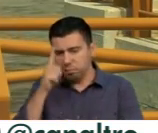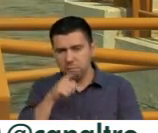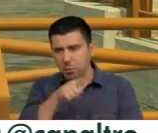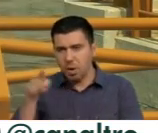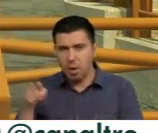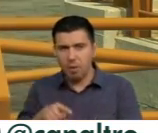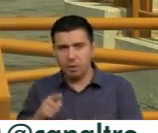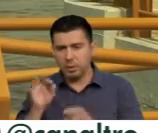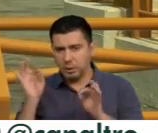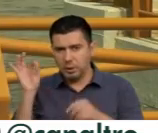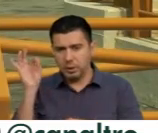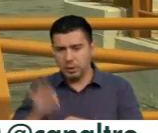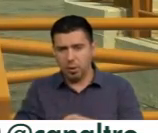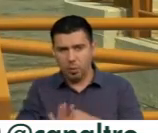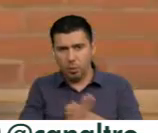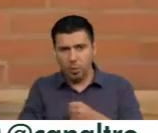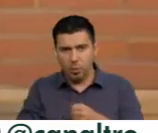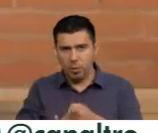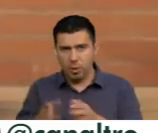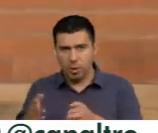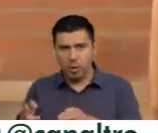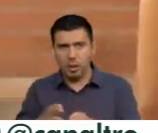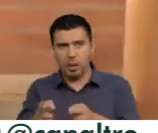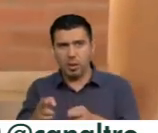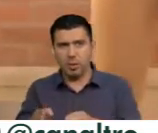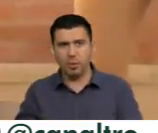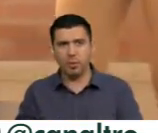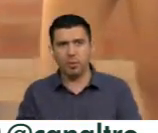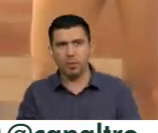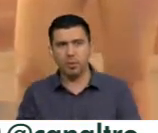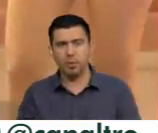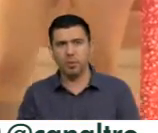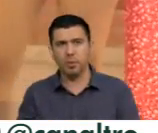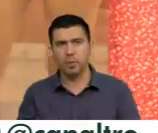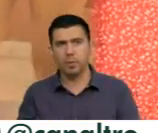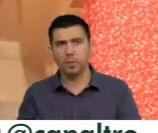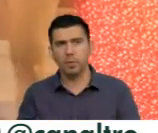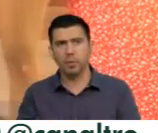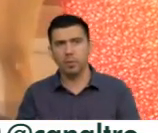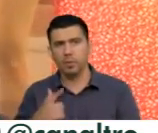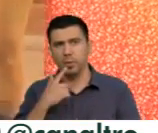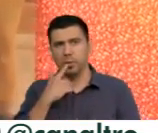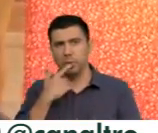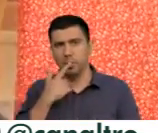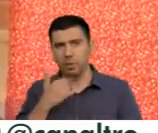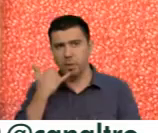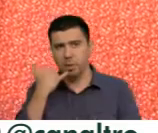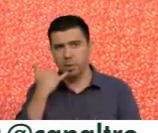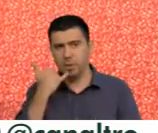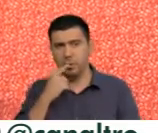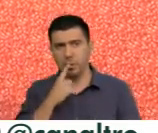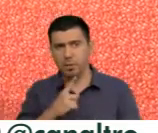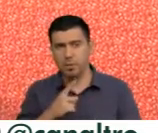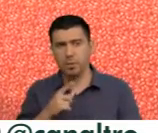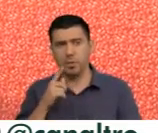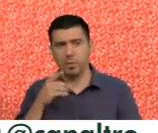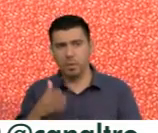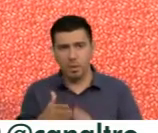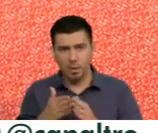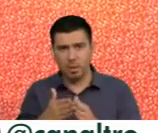río Magdalena. ¿De qué se trata? Veamos. No se dice manejar por el río, se dice navegar por el río. Qué